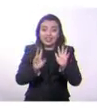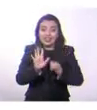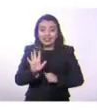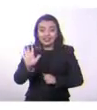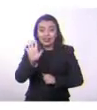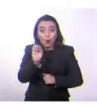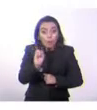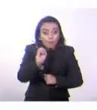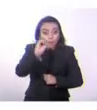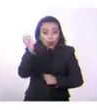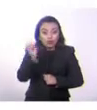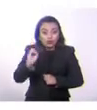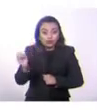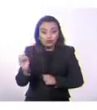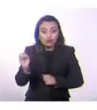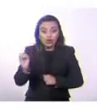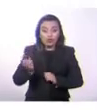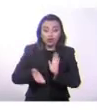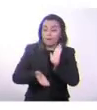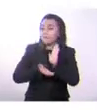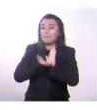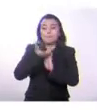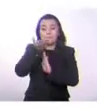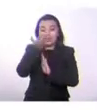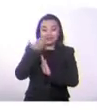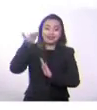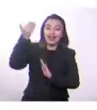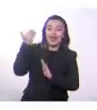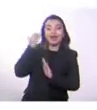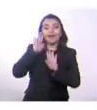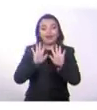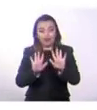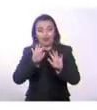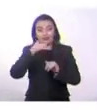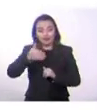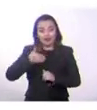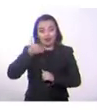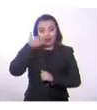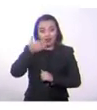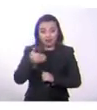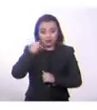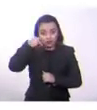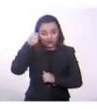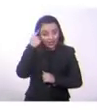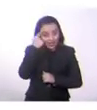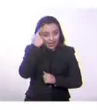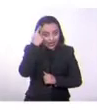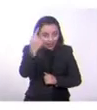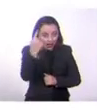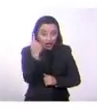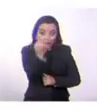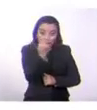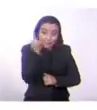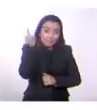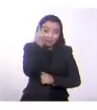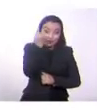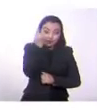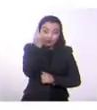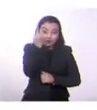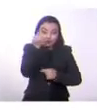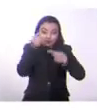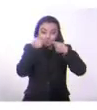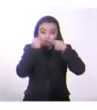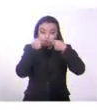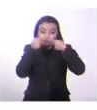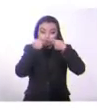deductiva, porque el autor inicia con la información sobre la cita en la que se apoya para plantear la idea.